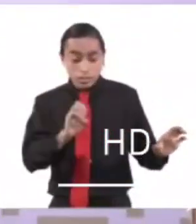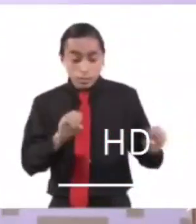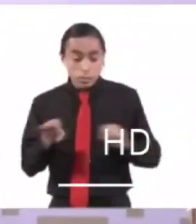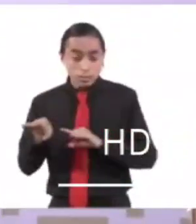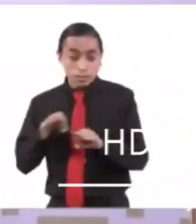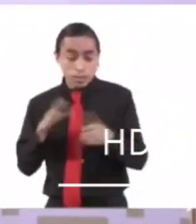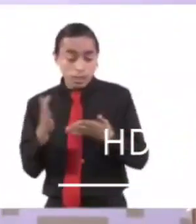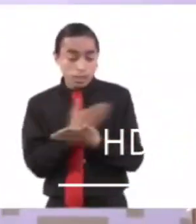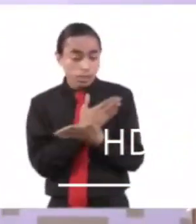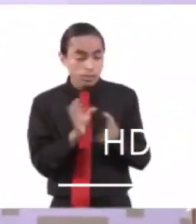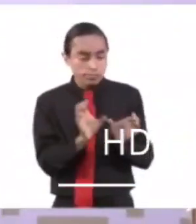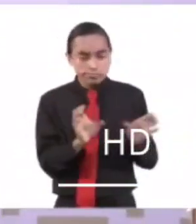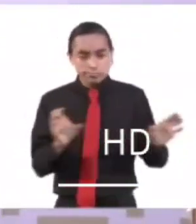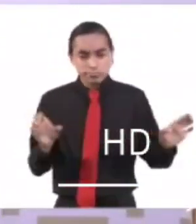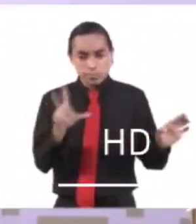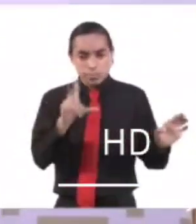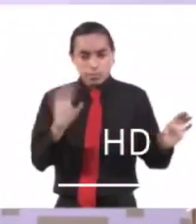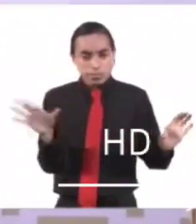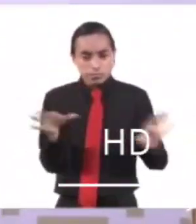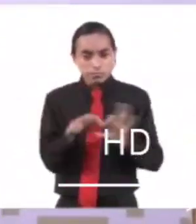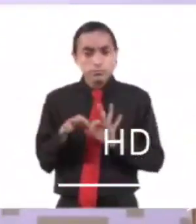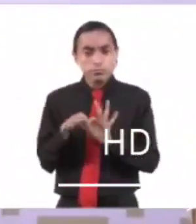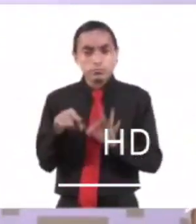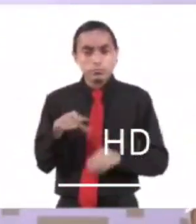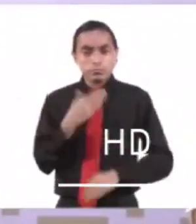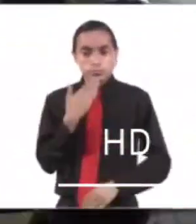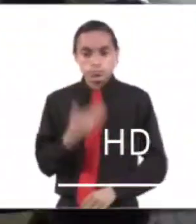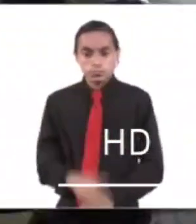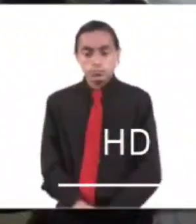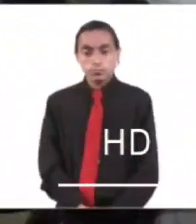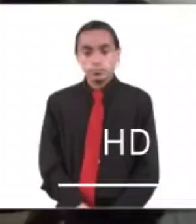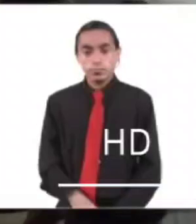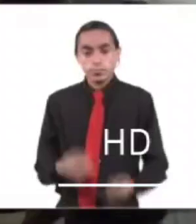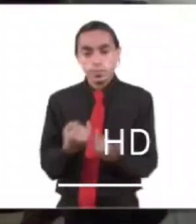¿no? Le estaba yo preguntando a don Arturo Quintero,